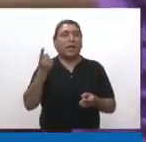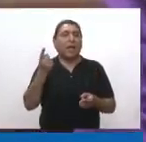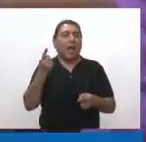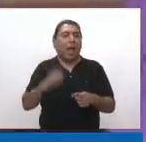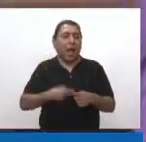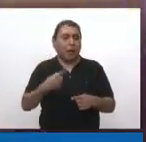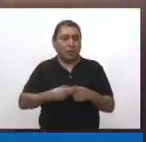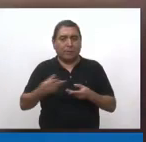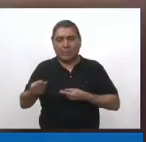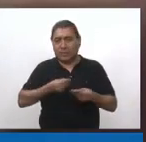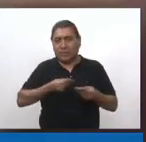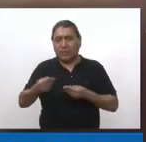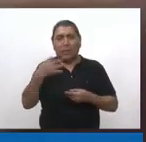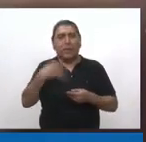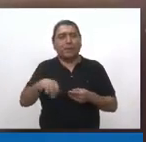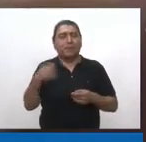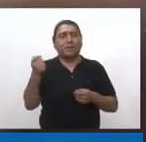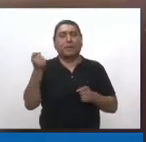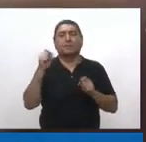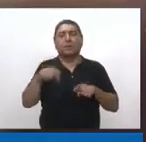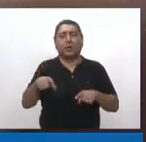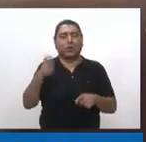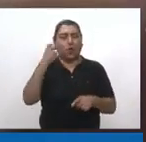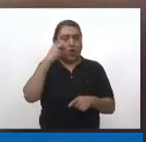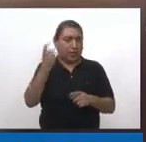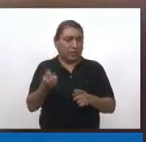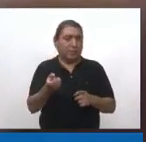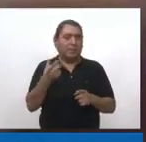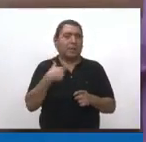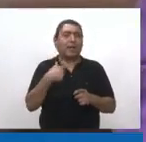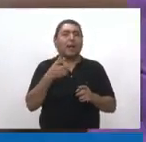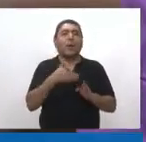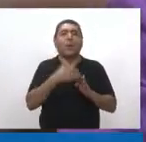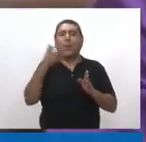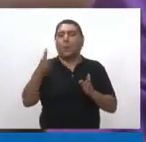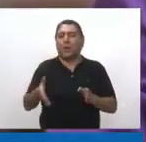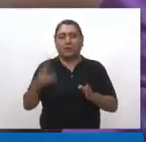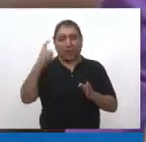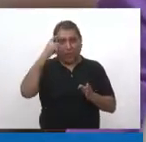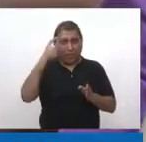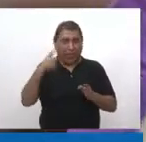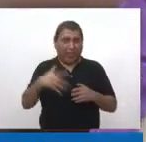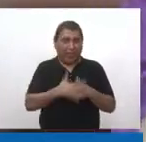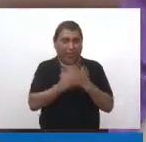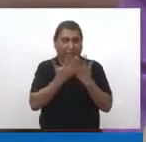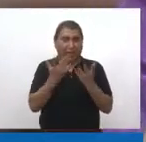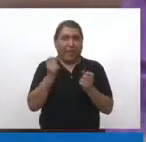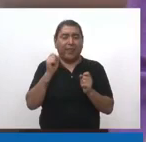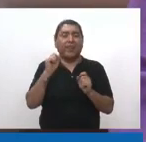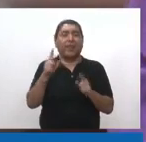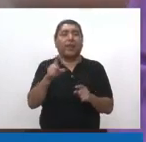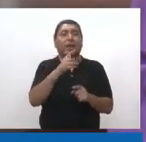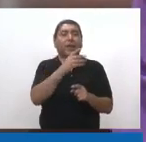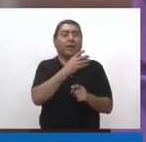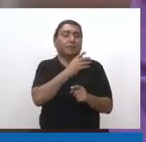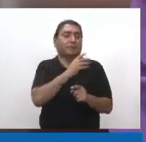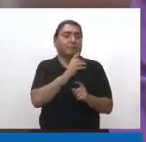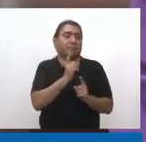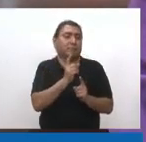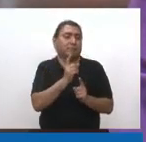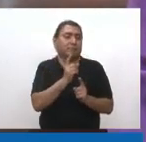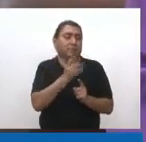ser ratificado por el Congreso. Tal es así que pone el plazo de los 10 días del jefe de gabinete, no quiero ser redundante, ya se habló